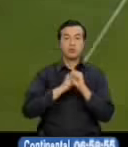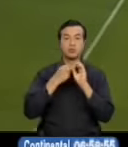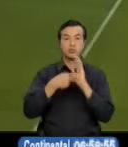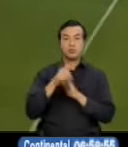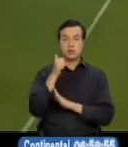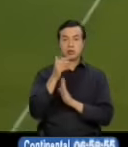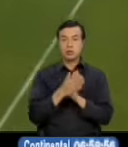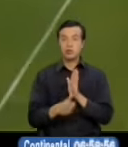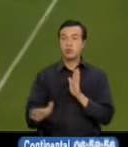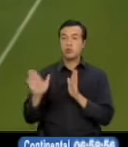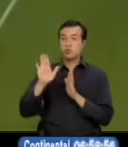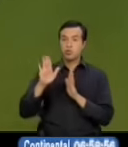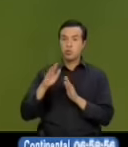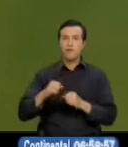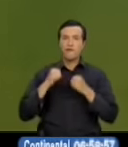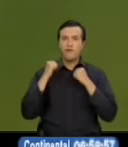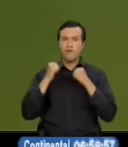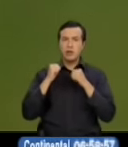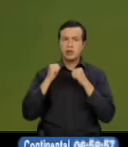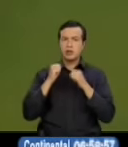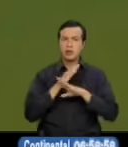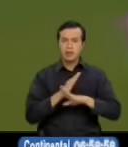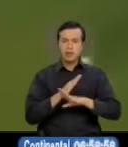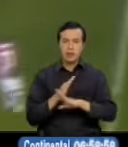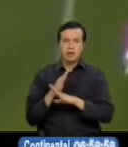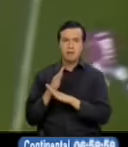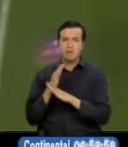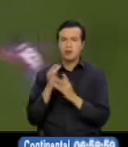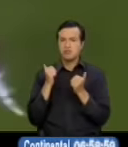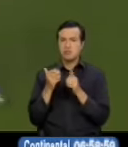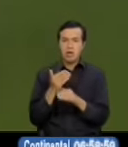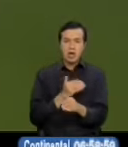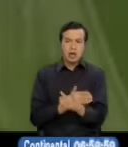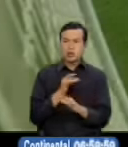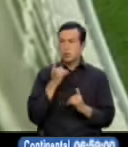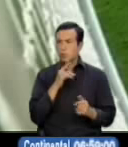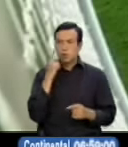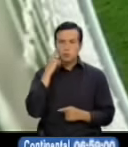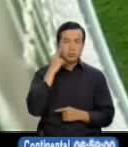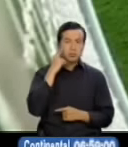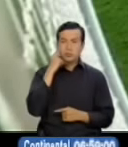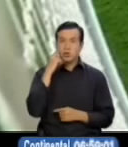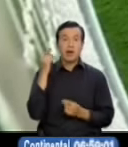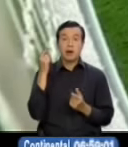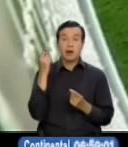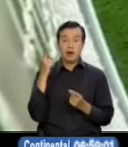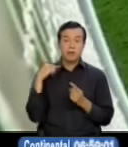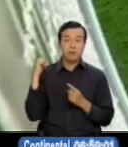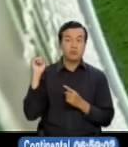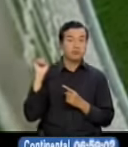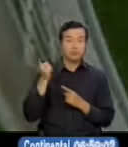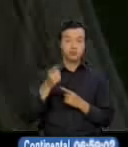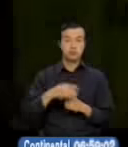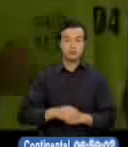Se caracteriza por su solidez en el fondo de la defensa, con correcta anticipación de las jugadas y velocidad en el cierre de